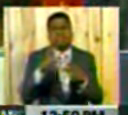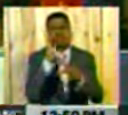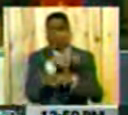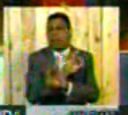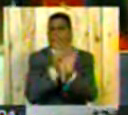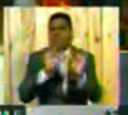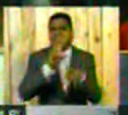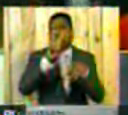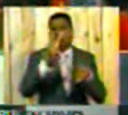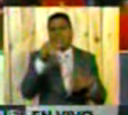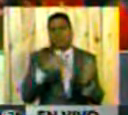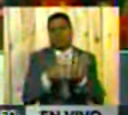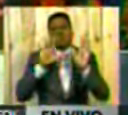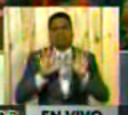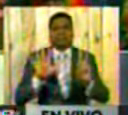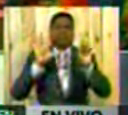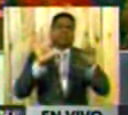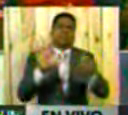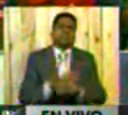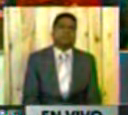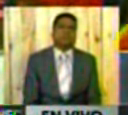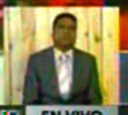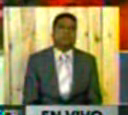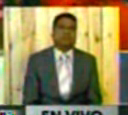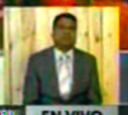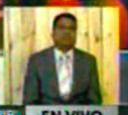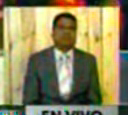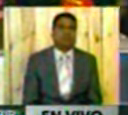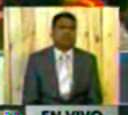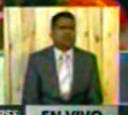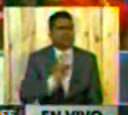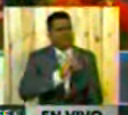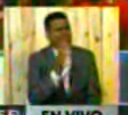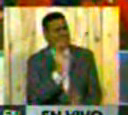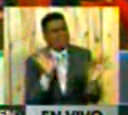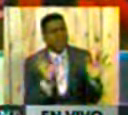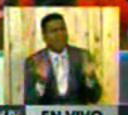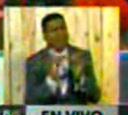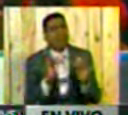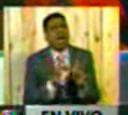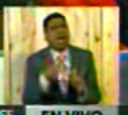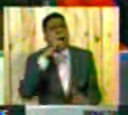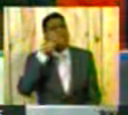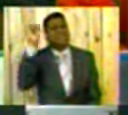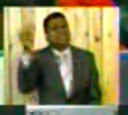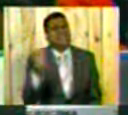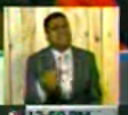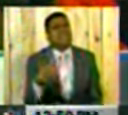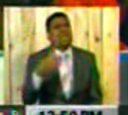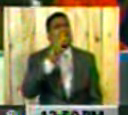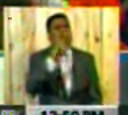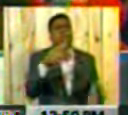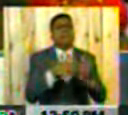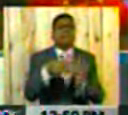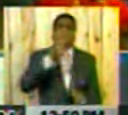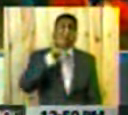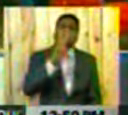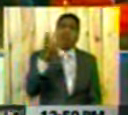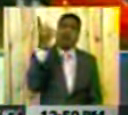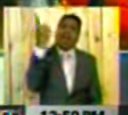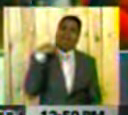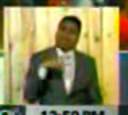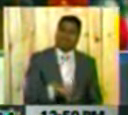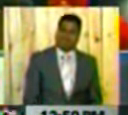caso que viene el 17 usted podría ser el presidente de esa transición? No, yo no tengo ni nada que ver. Yo fui presidente en el 2002 gracias a la derecha. Tú estabas